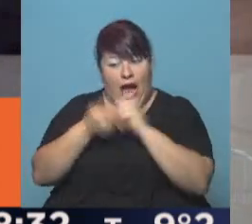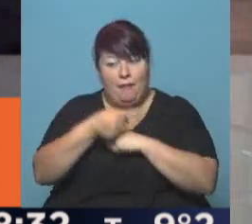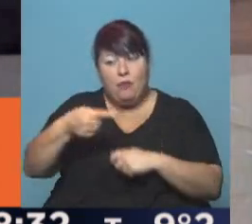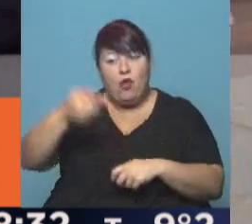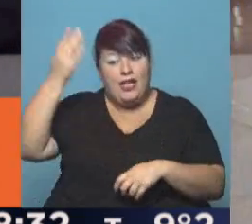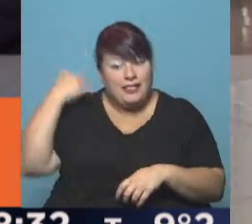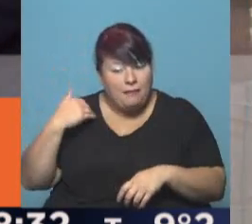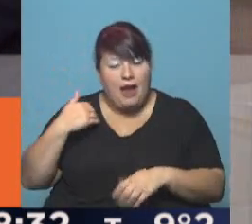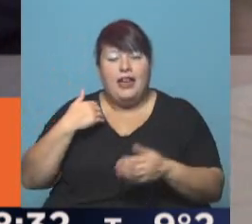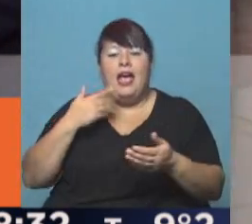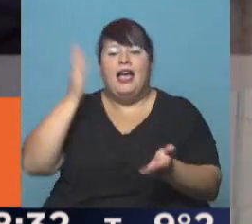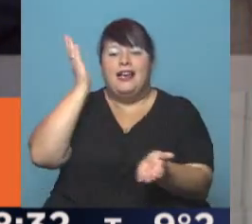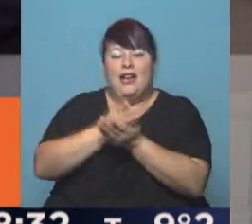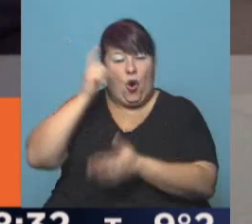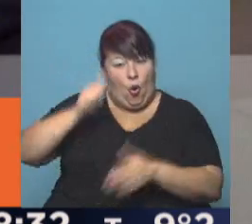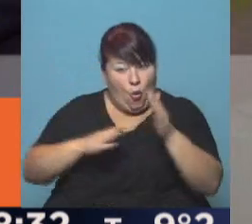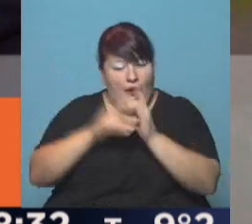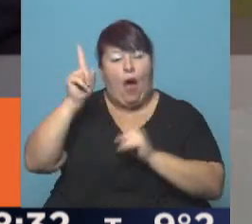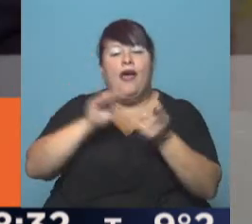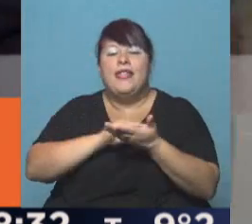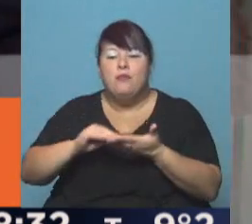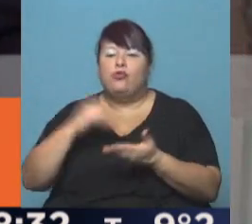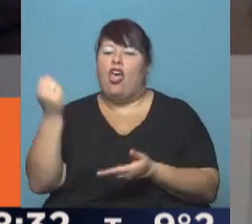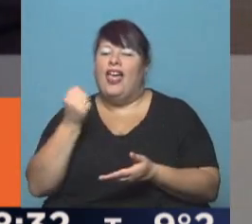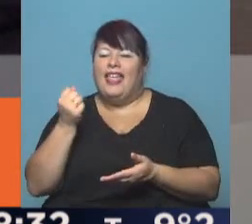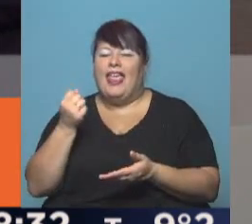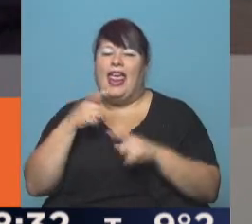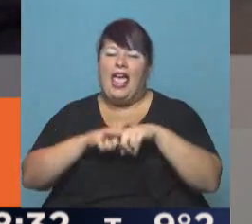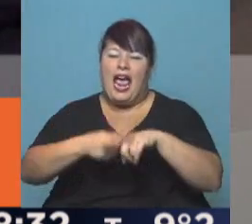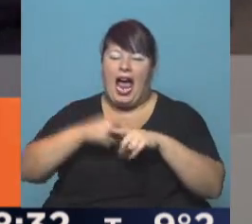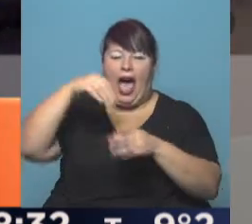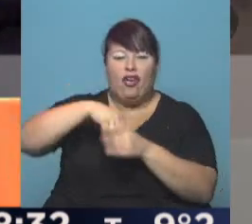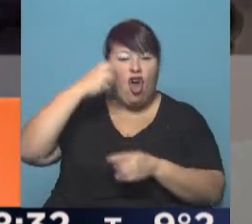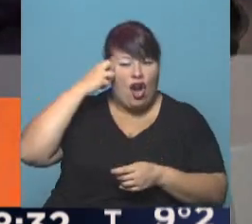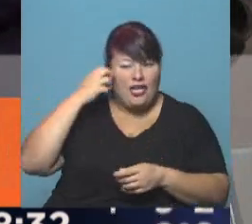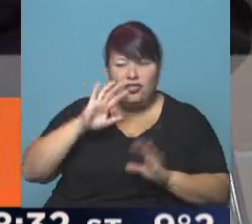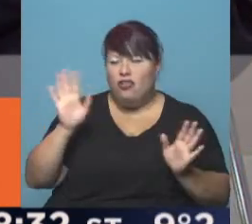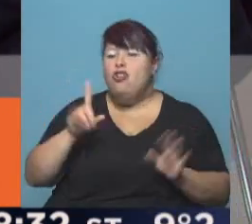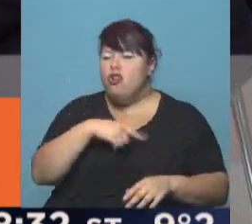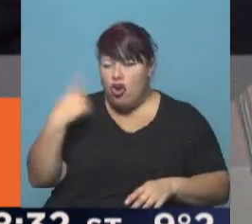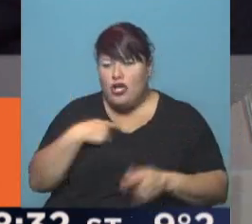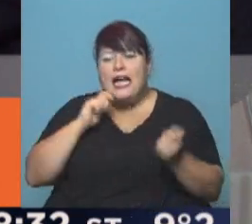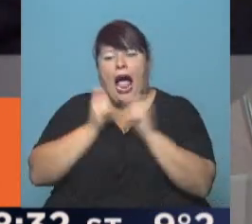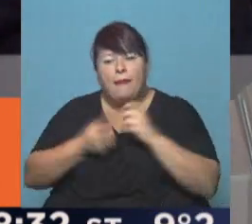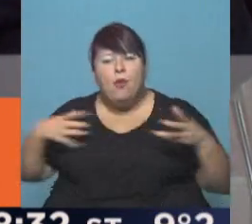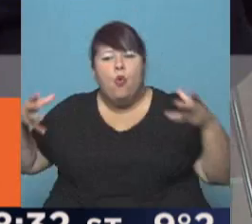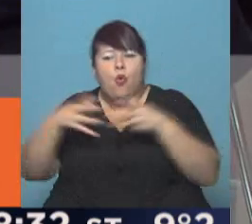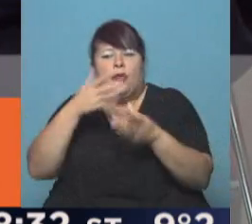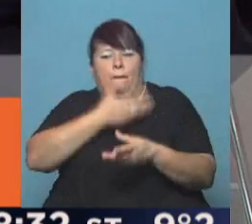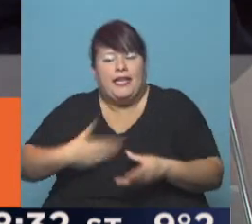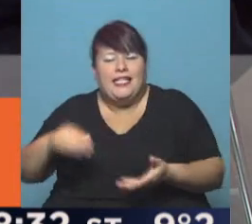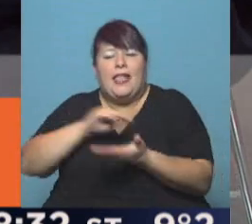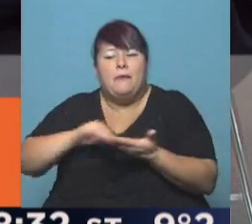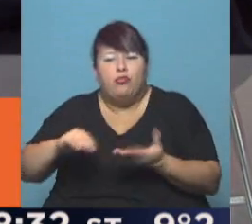semana pasada, cuando sale el fallo de la Corte y algunos diputados pretenden la discusión en el Parlamento argentino, nosotros en Cambiemos nos juntamos en la presidencia de la